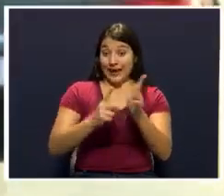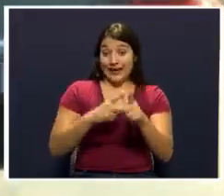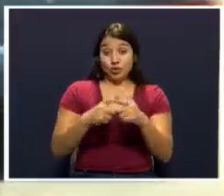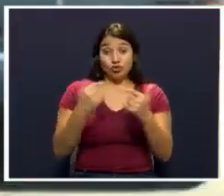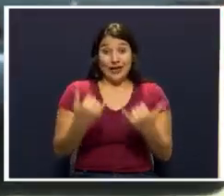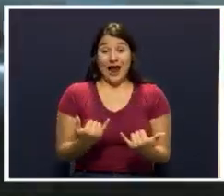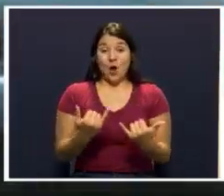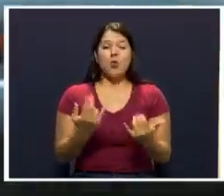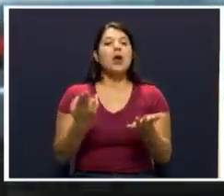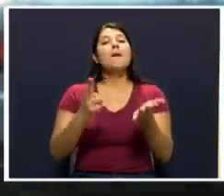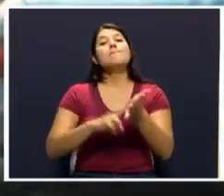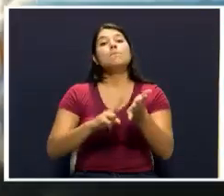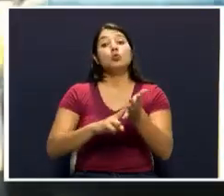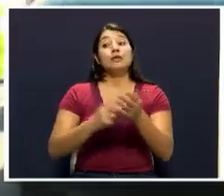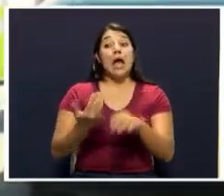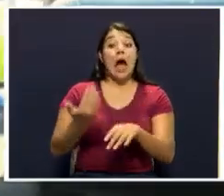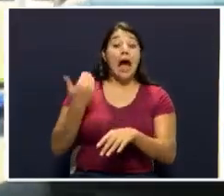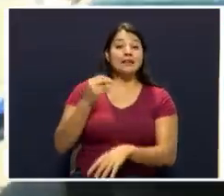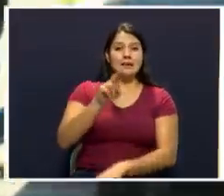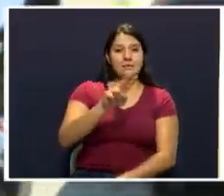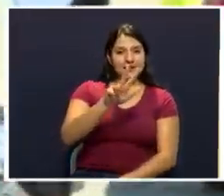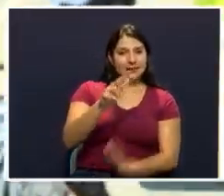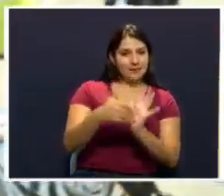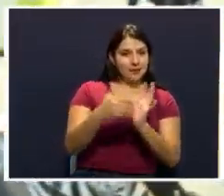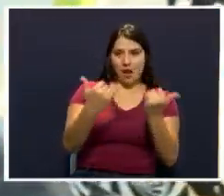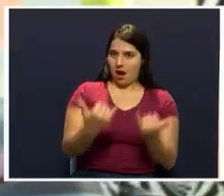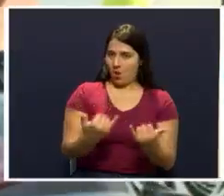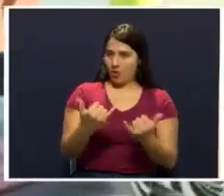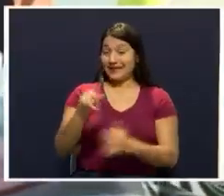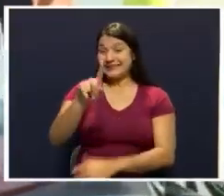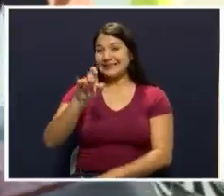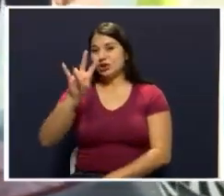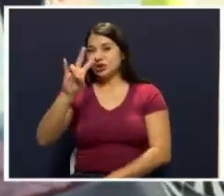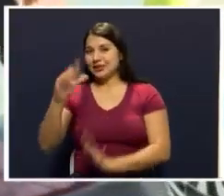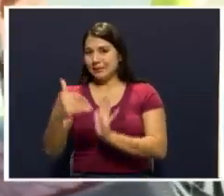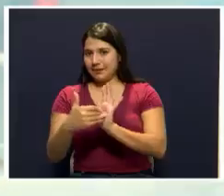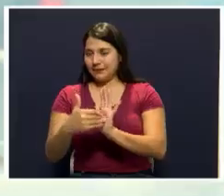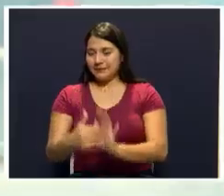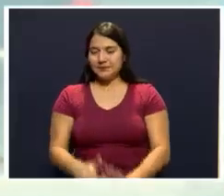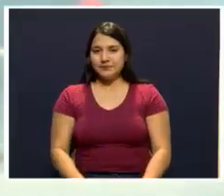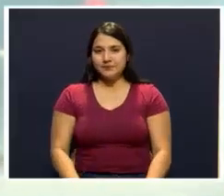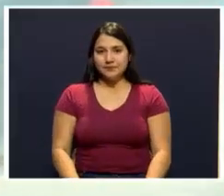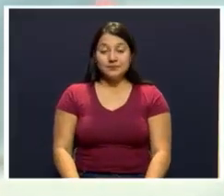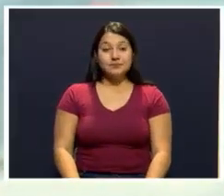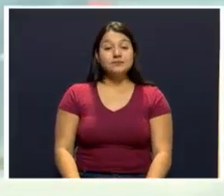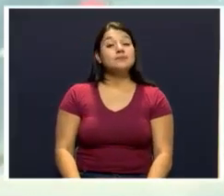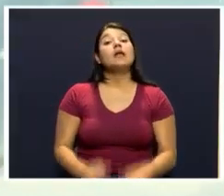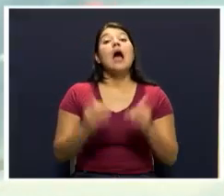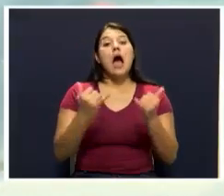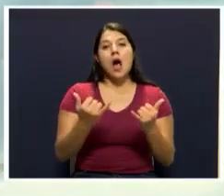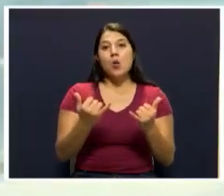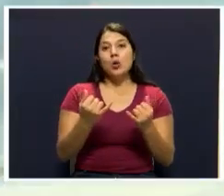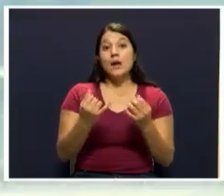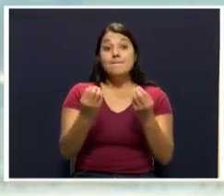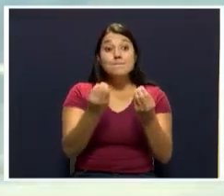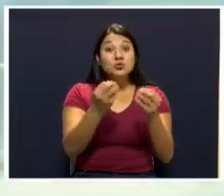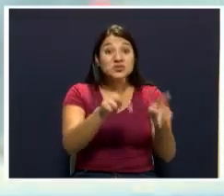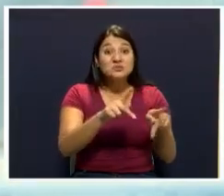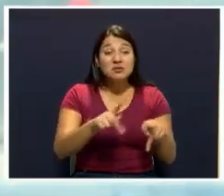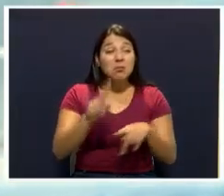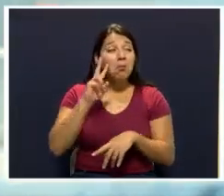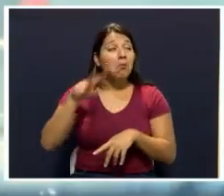sanitaria que pasó de 23.000 colones a 107.000. Pese a esto, miles de conductores omitieron la